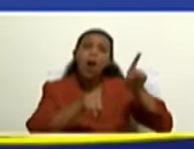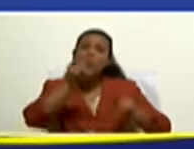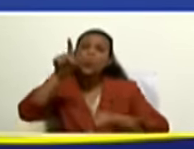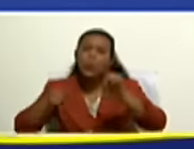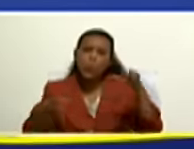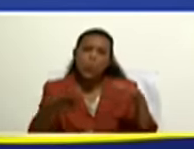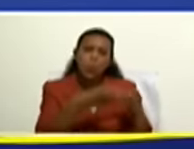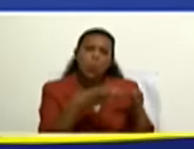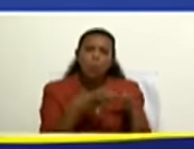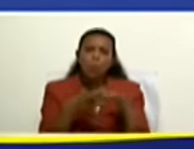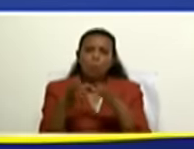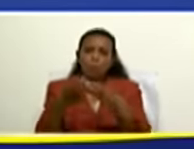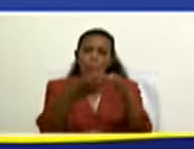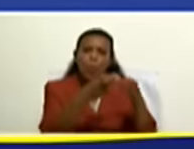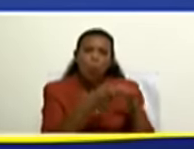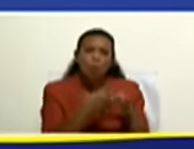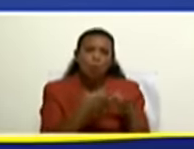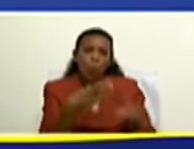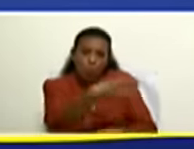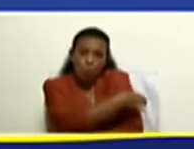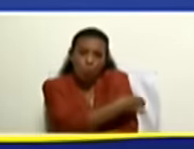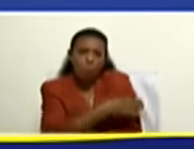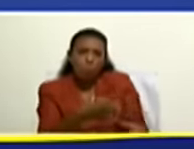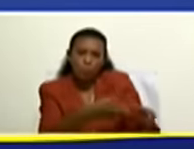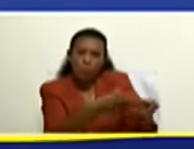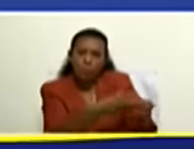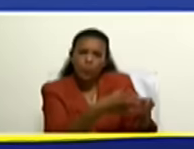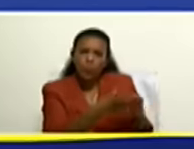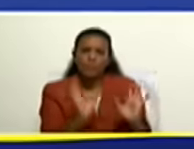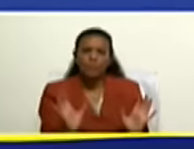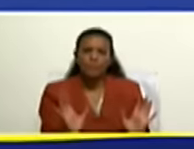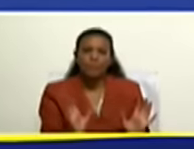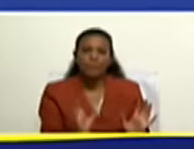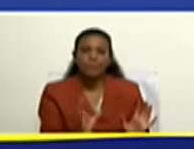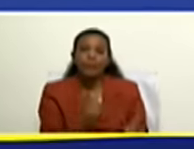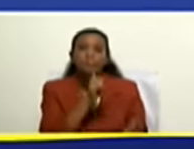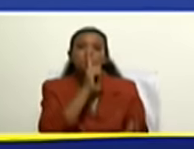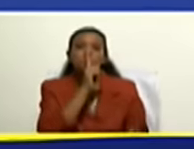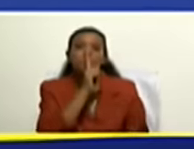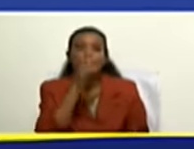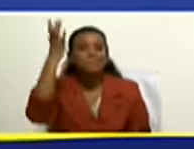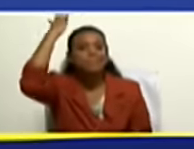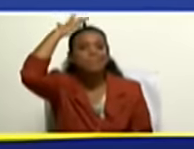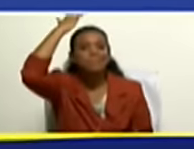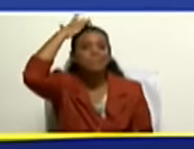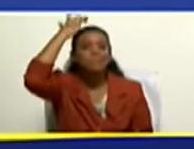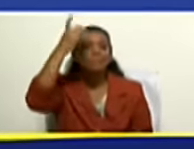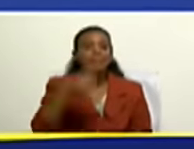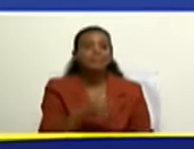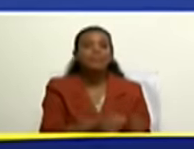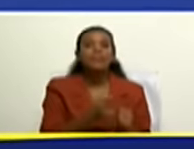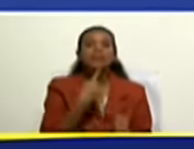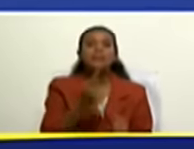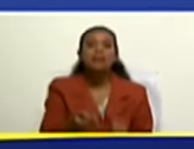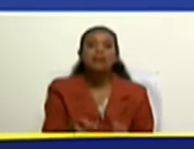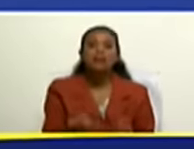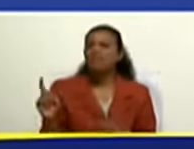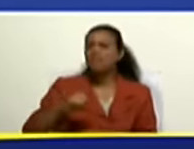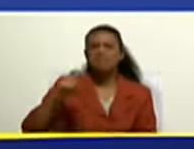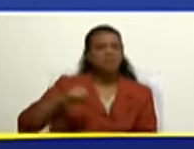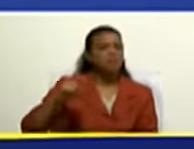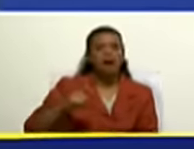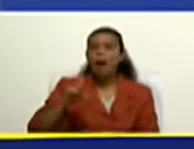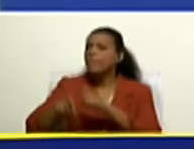estas, afortunadamente muy pocas, voces compradas que señalan que no es